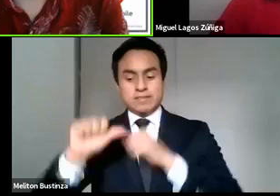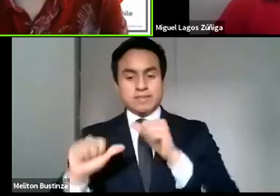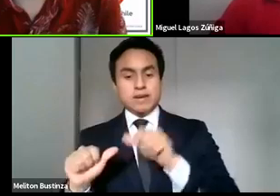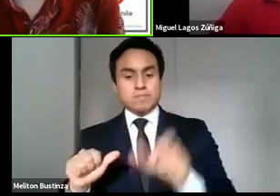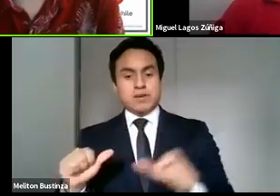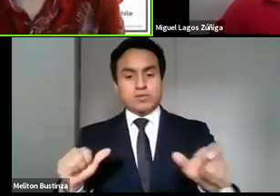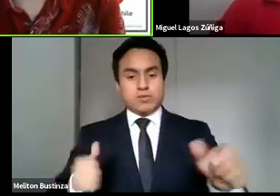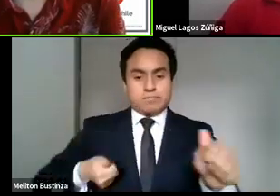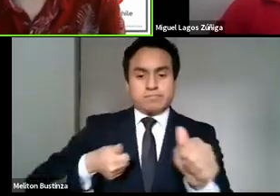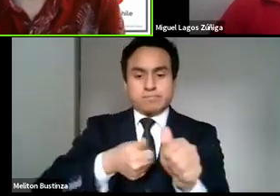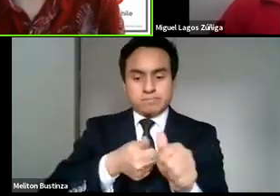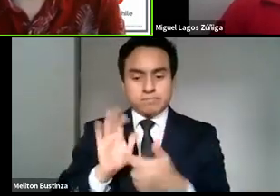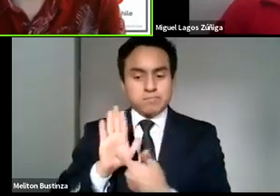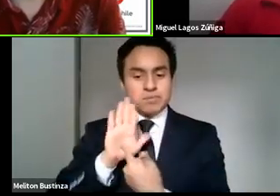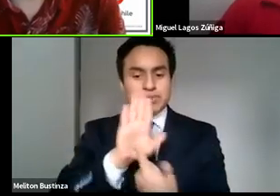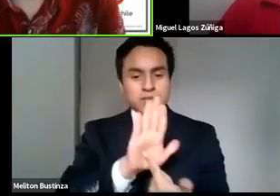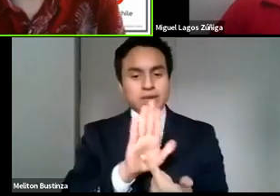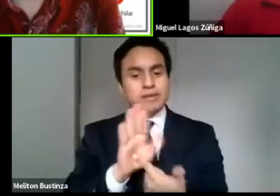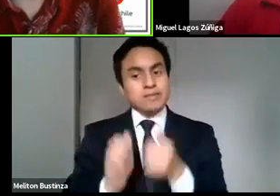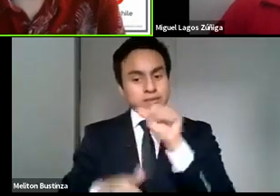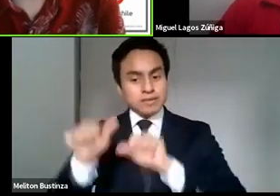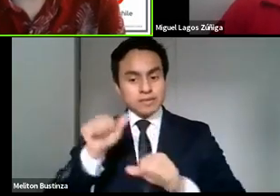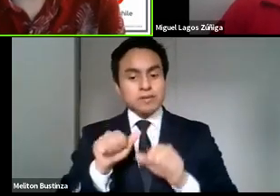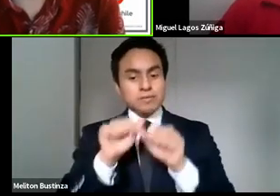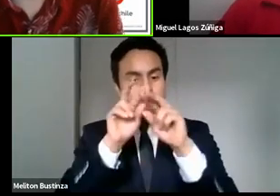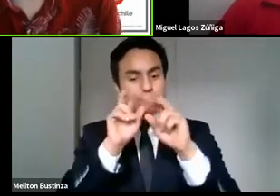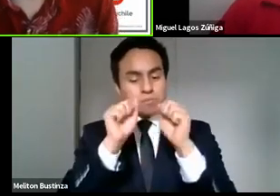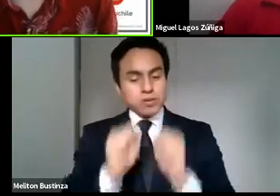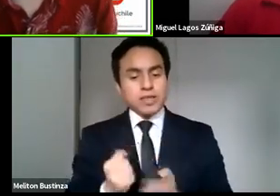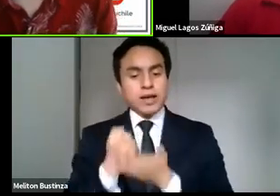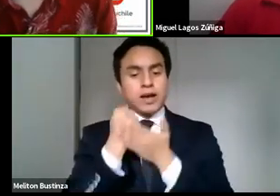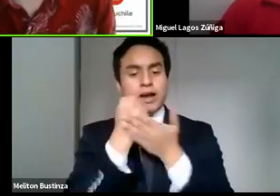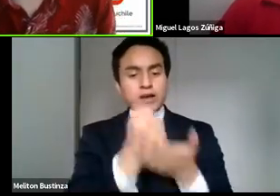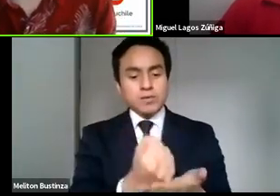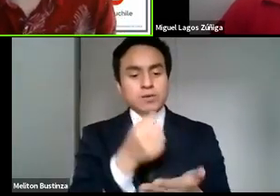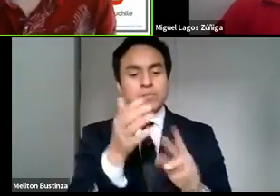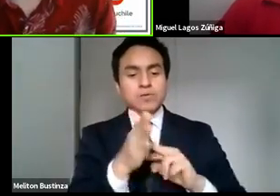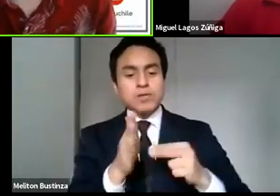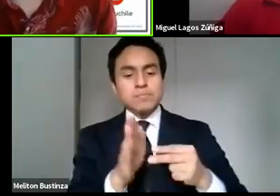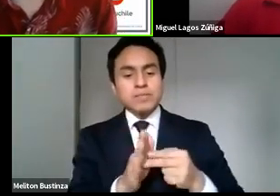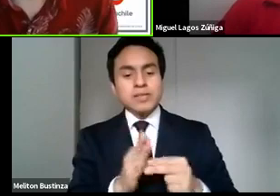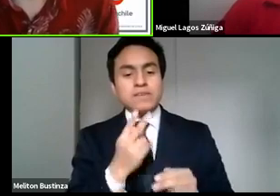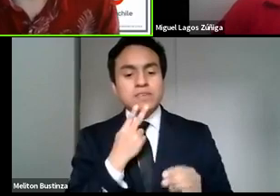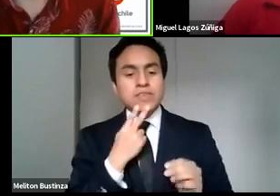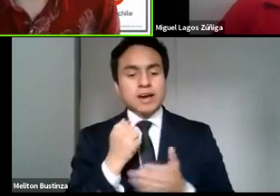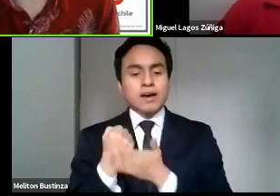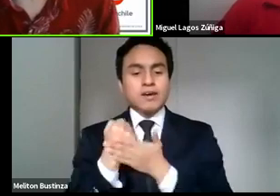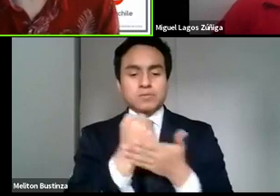comunidad y mostrarles que es una herramienta que puede ayudarlos a resolver problemáticas cotidianas.